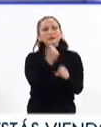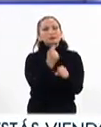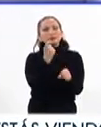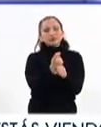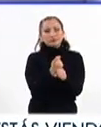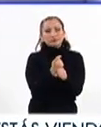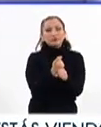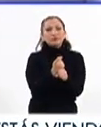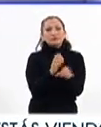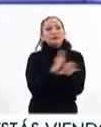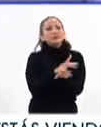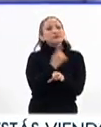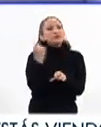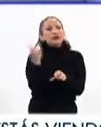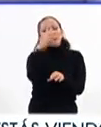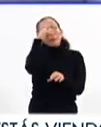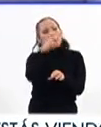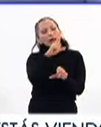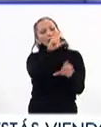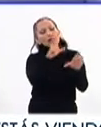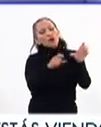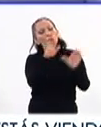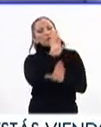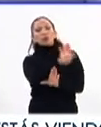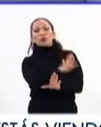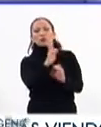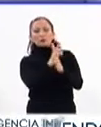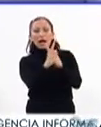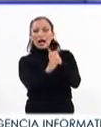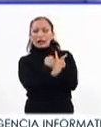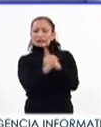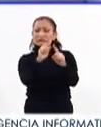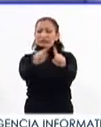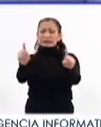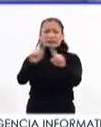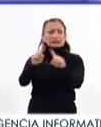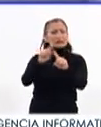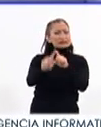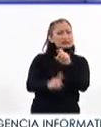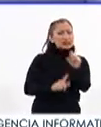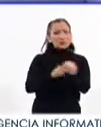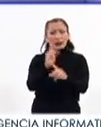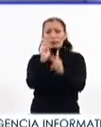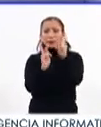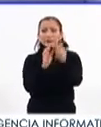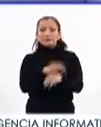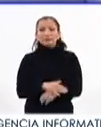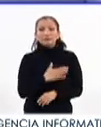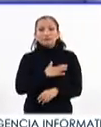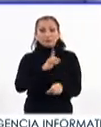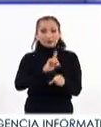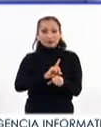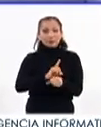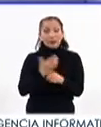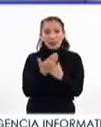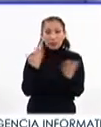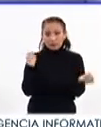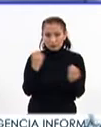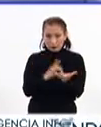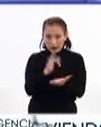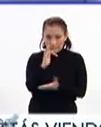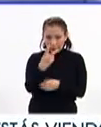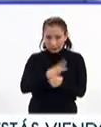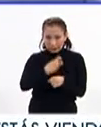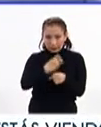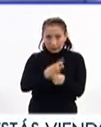que nada, ¿por qué es México considerado un país megadiverso? Buenos días, antes de nada muchas gracias